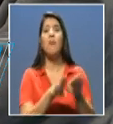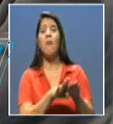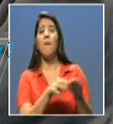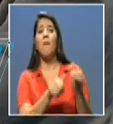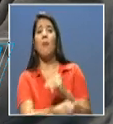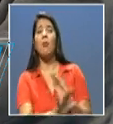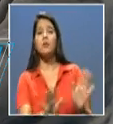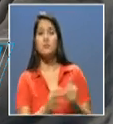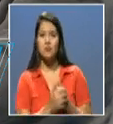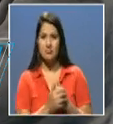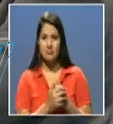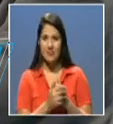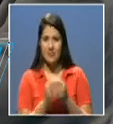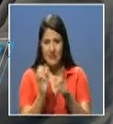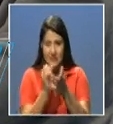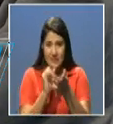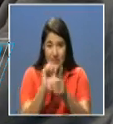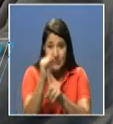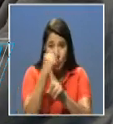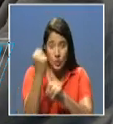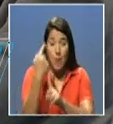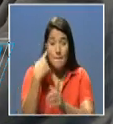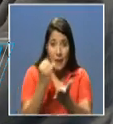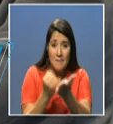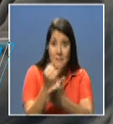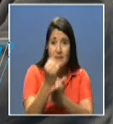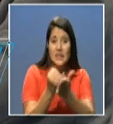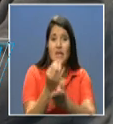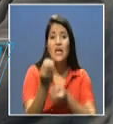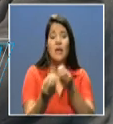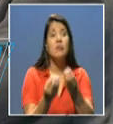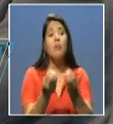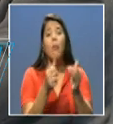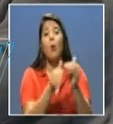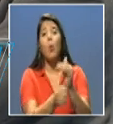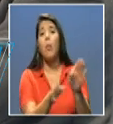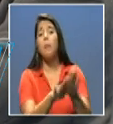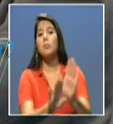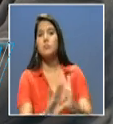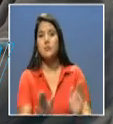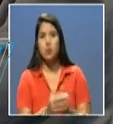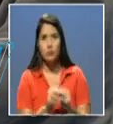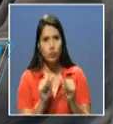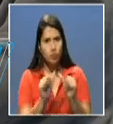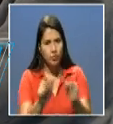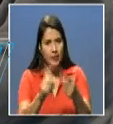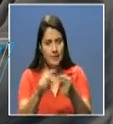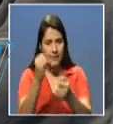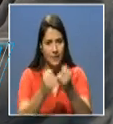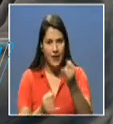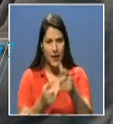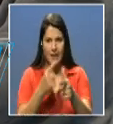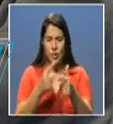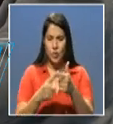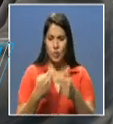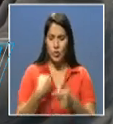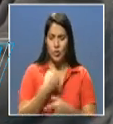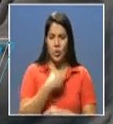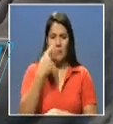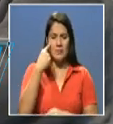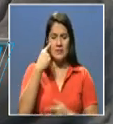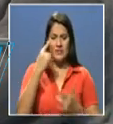casos, al fin y al cabo, le da a uno la sensación de que, aunque la mayoría de los casos que salen